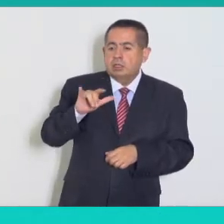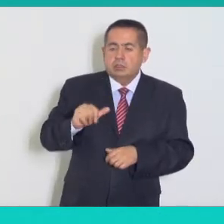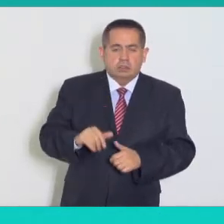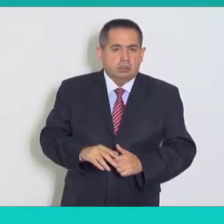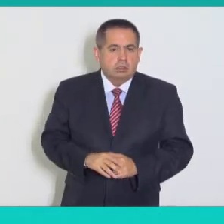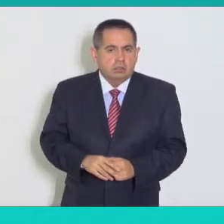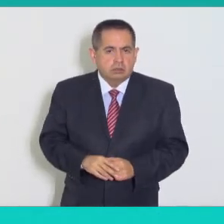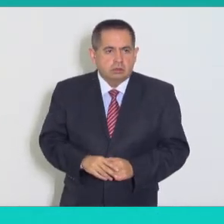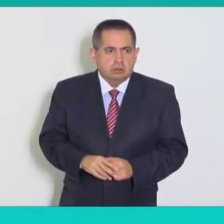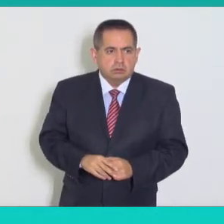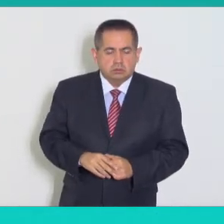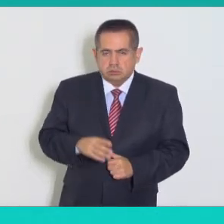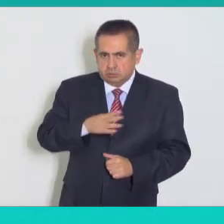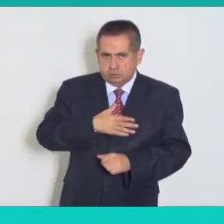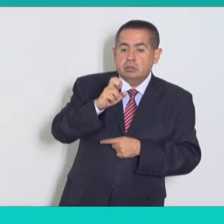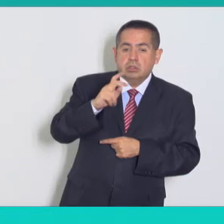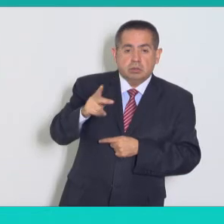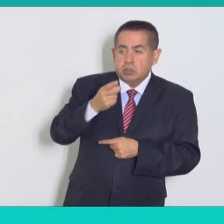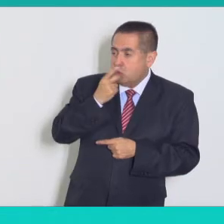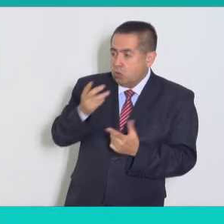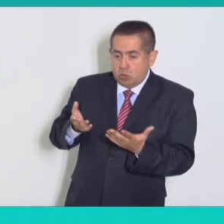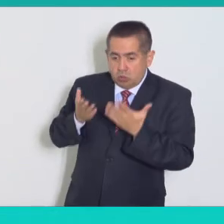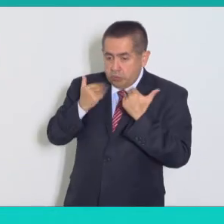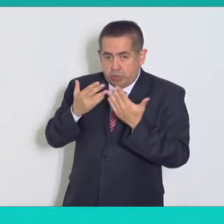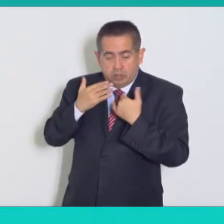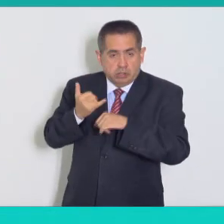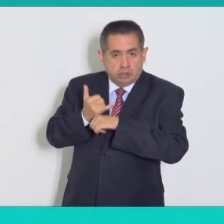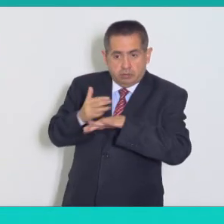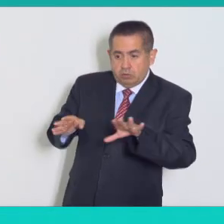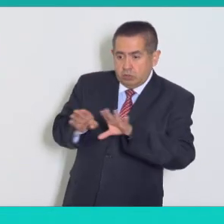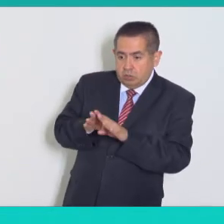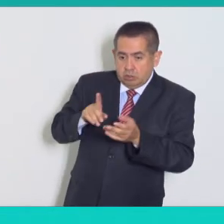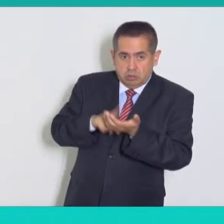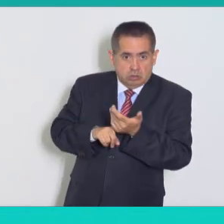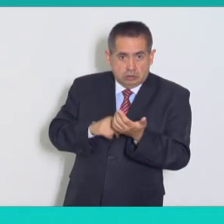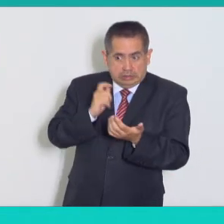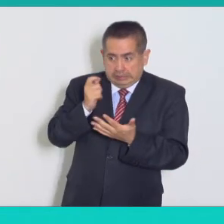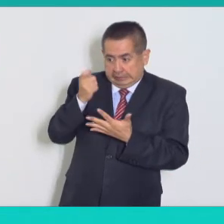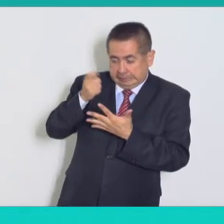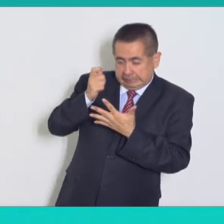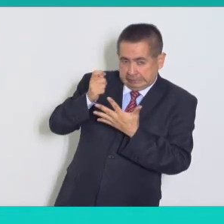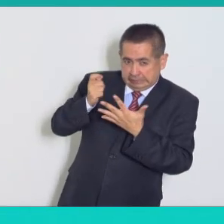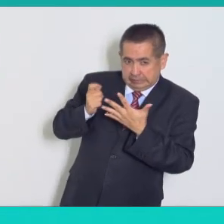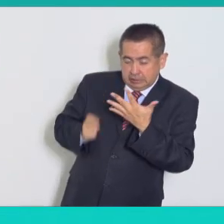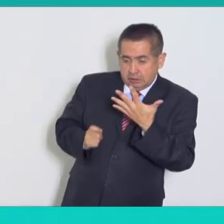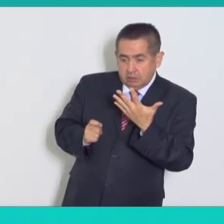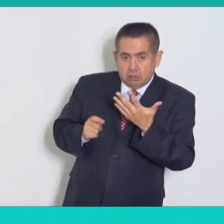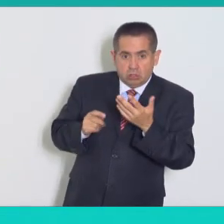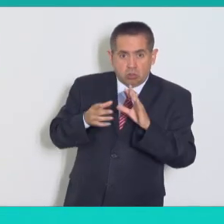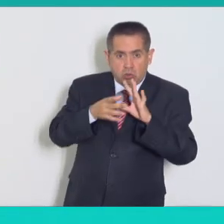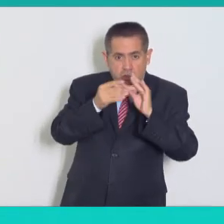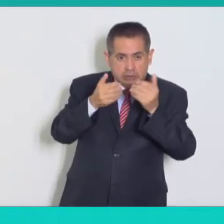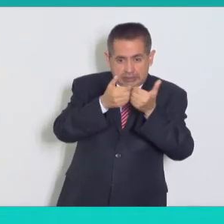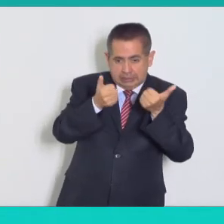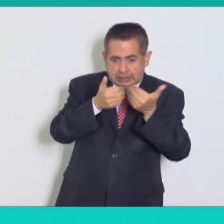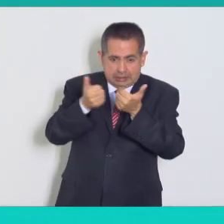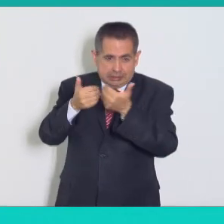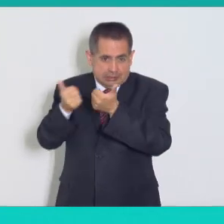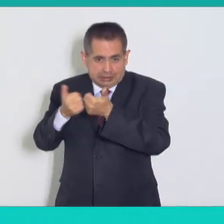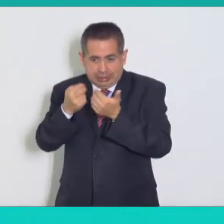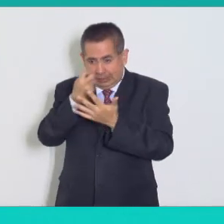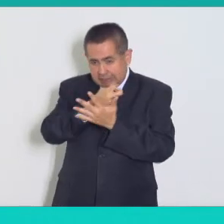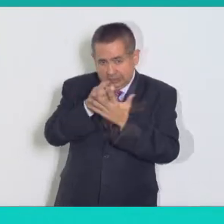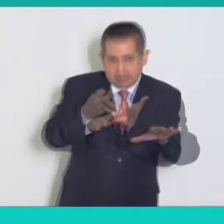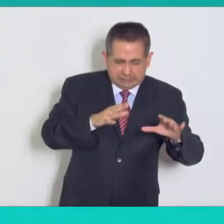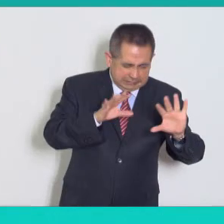respondió que de 2012 a 2016 tenía el reporte de 376 registros de asuntos de índole sexual anexando un archivo por año en